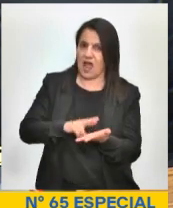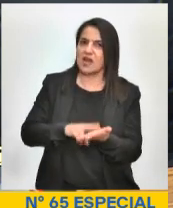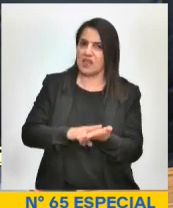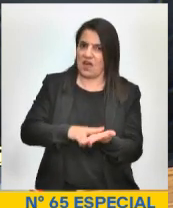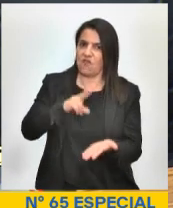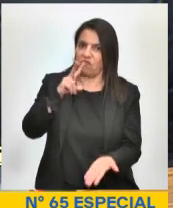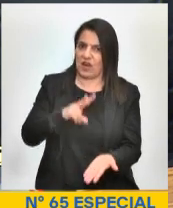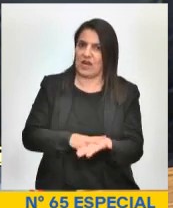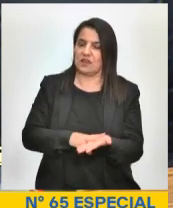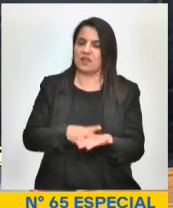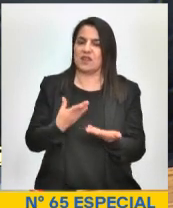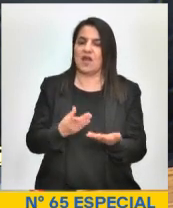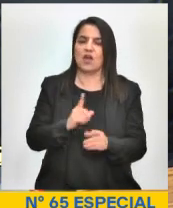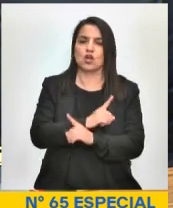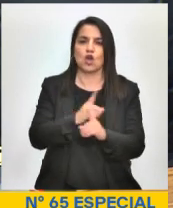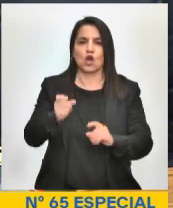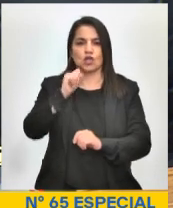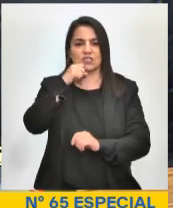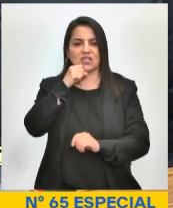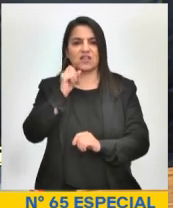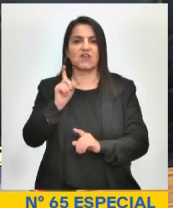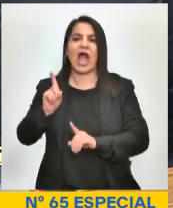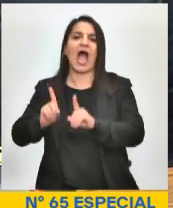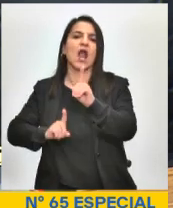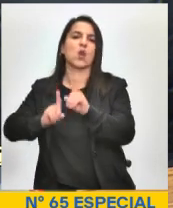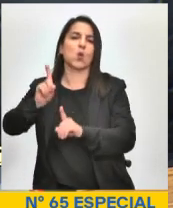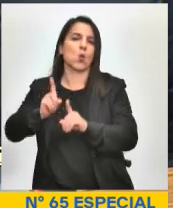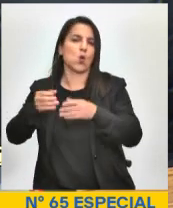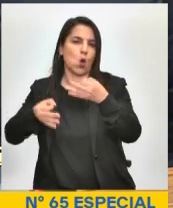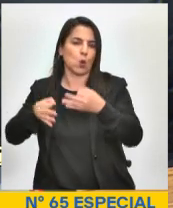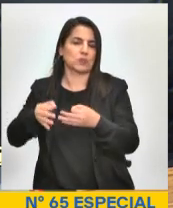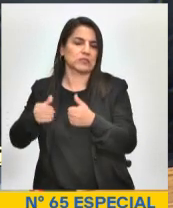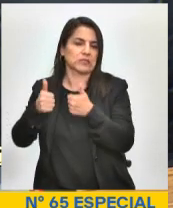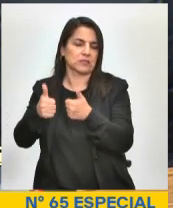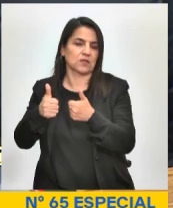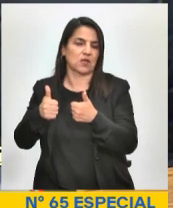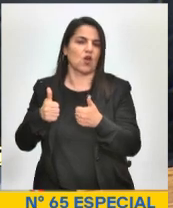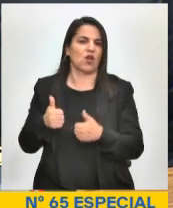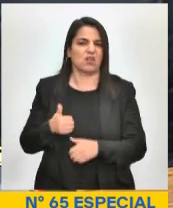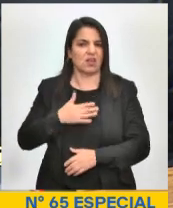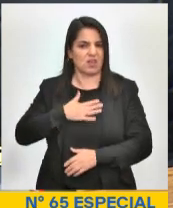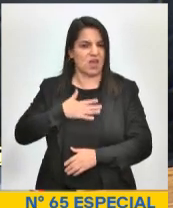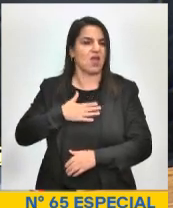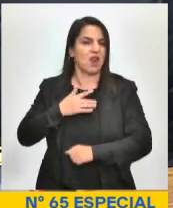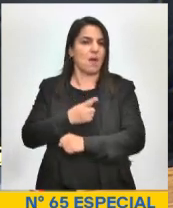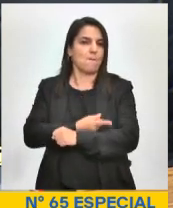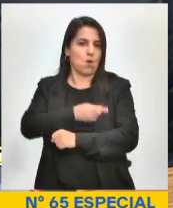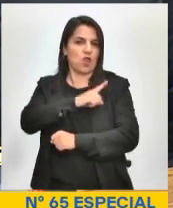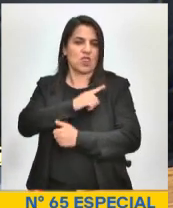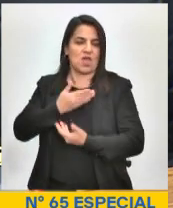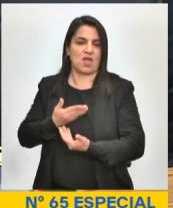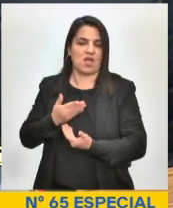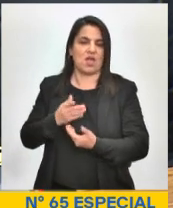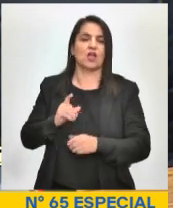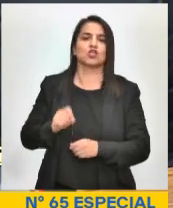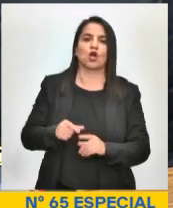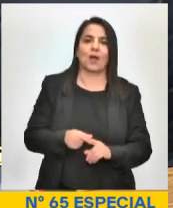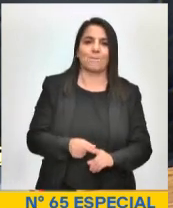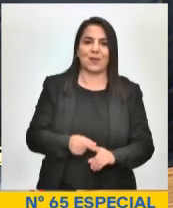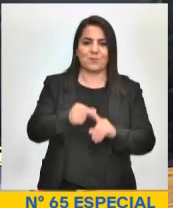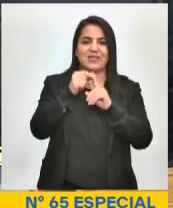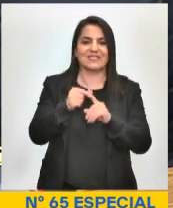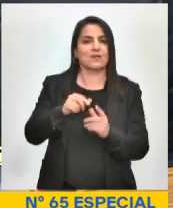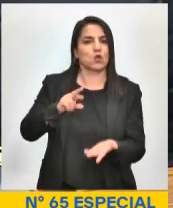cierta, que no se trata de un privilegio de algunos, de un capricho de los poderosos, sino de un principio que se haga carne en